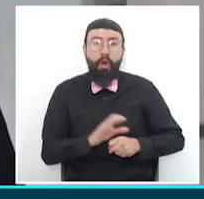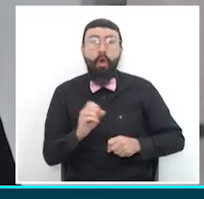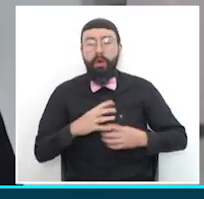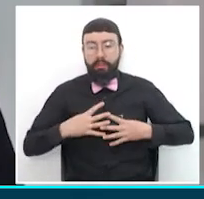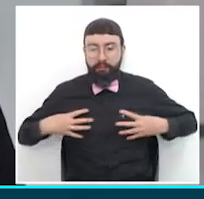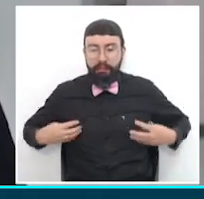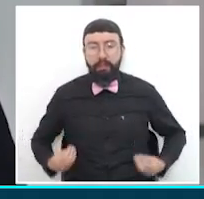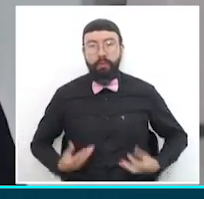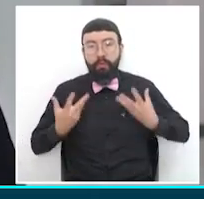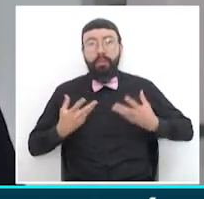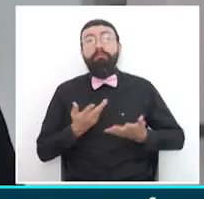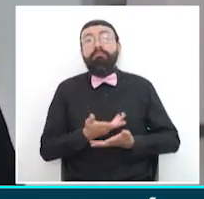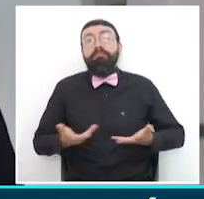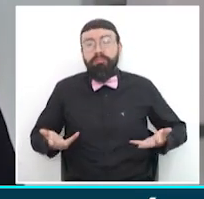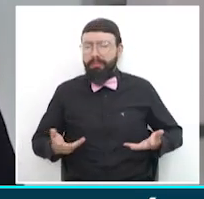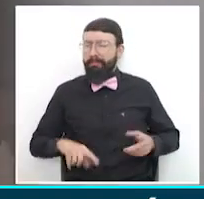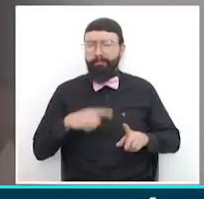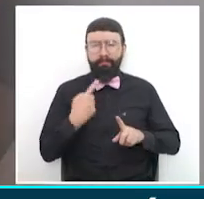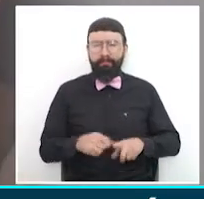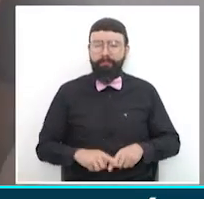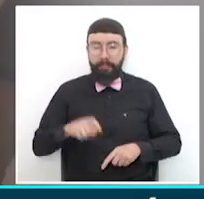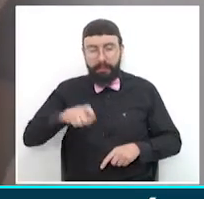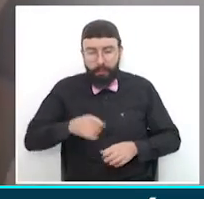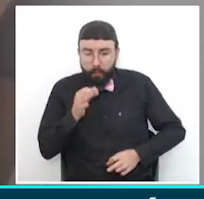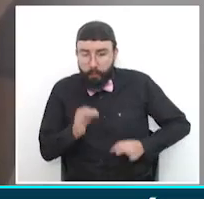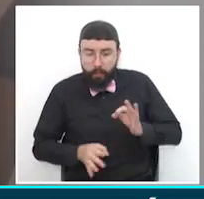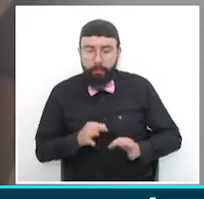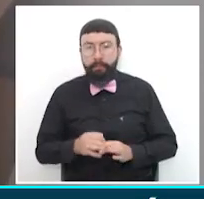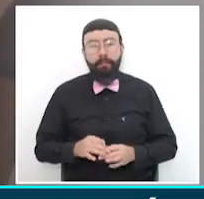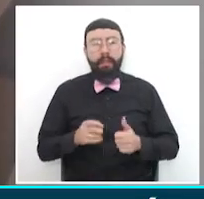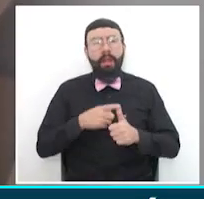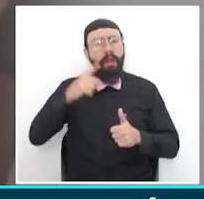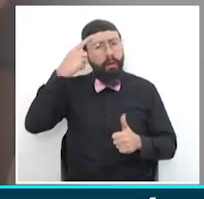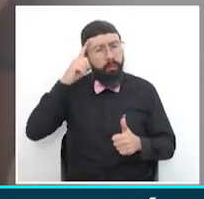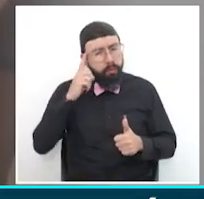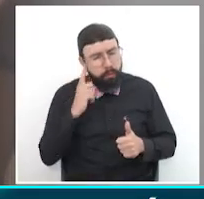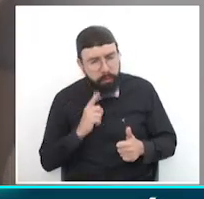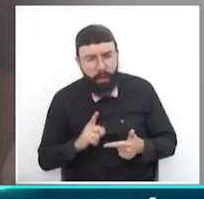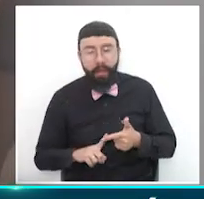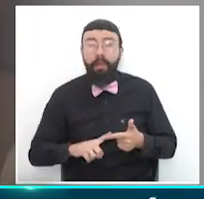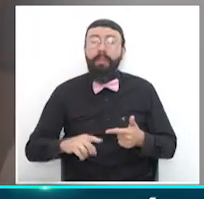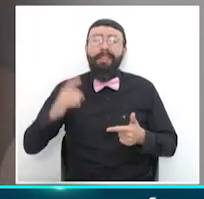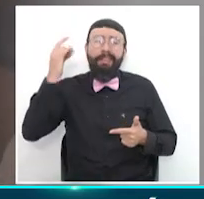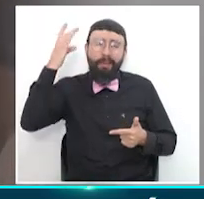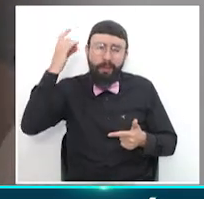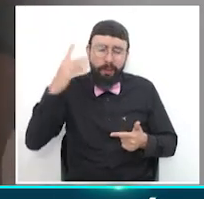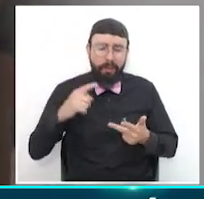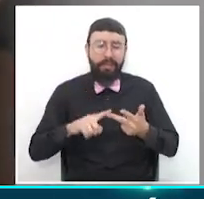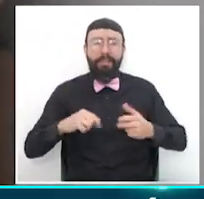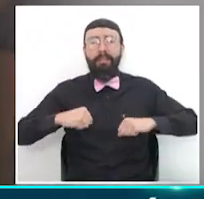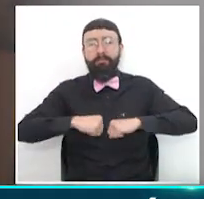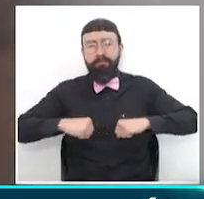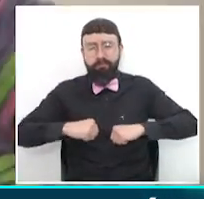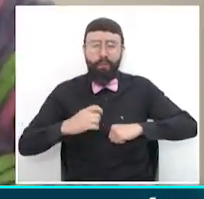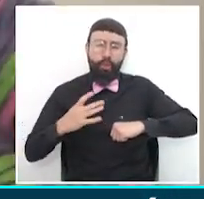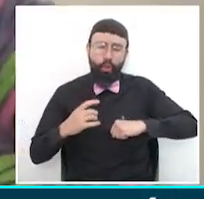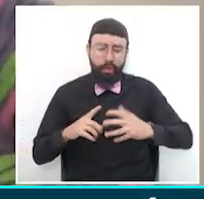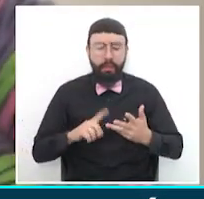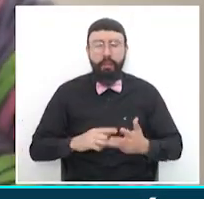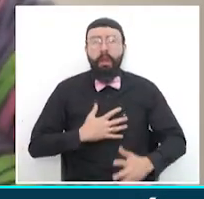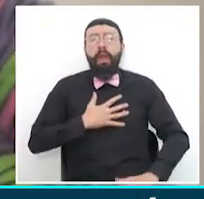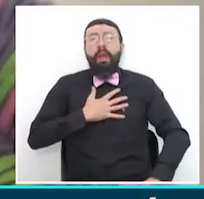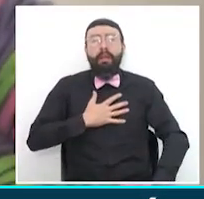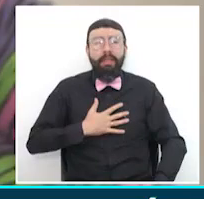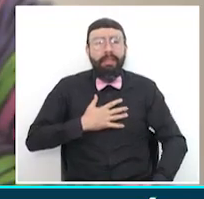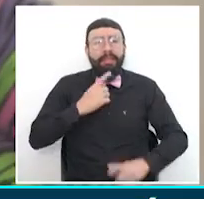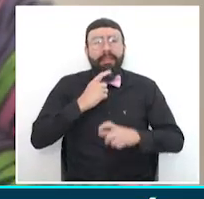Entonces tenemos que tener muchísima precaución. Fiebre, dolor de cabeza, dolor en las articulaciones, dificultad para respirar y